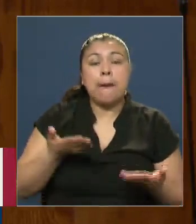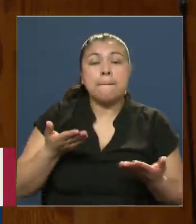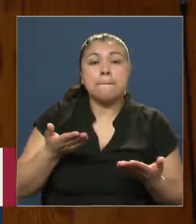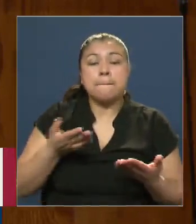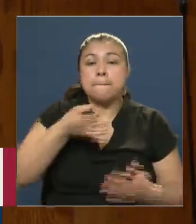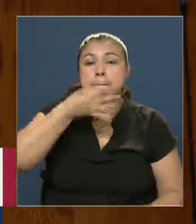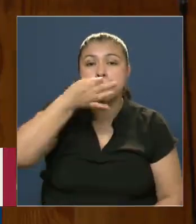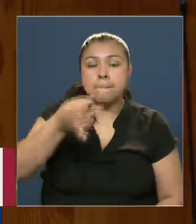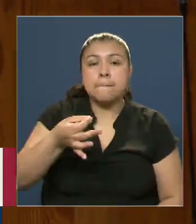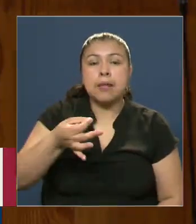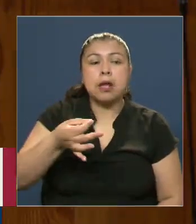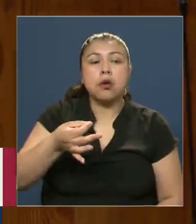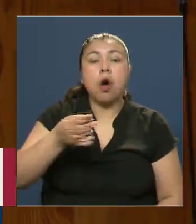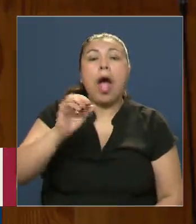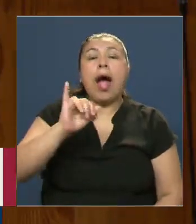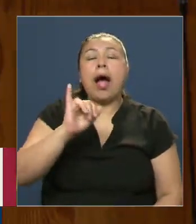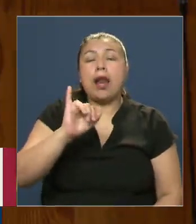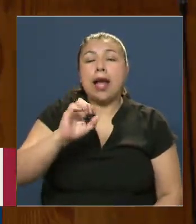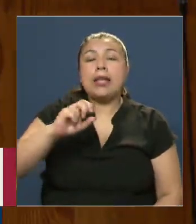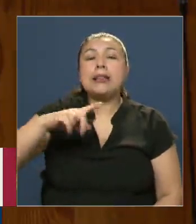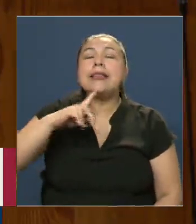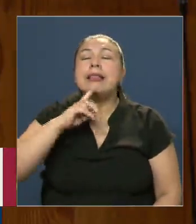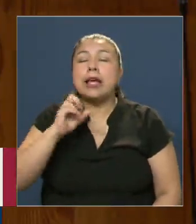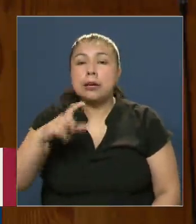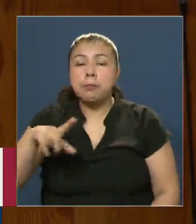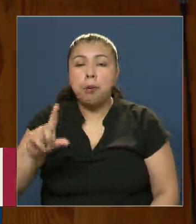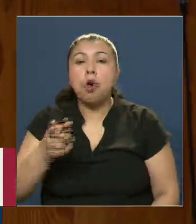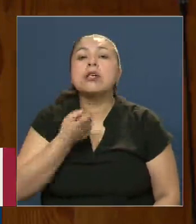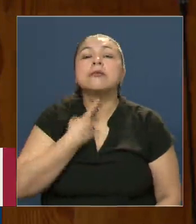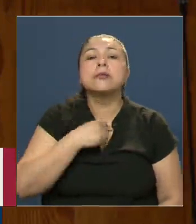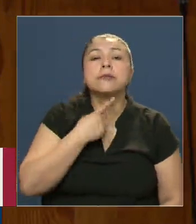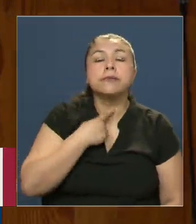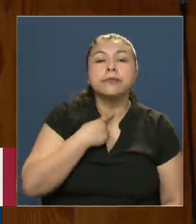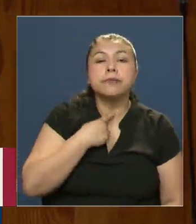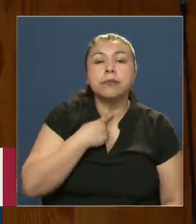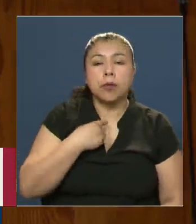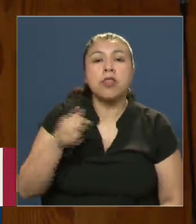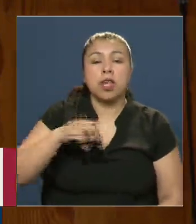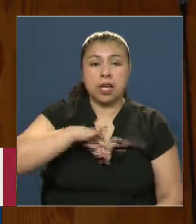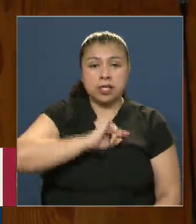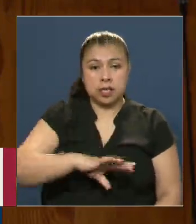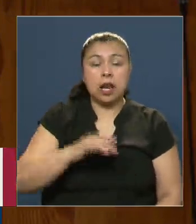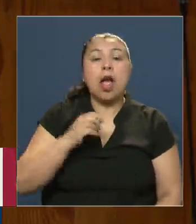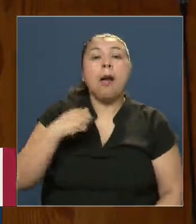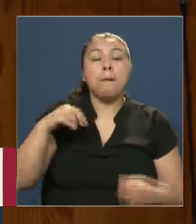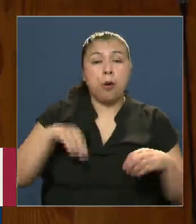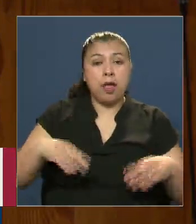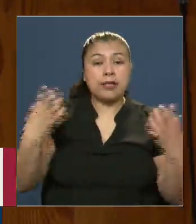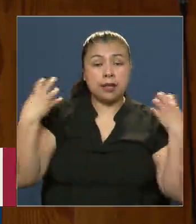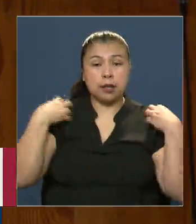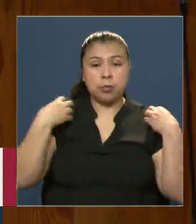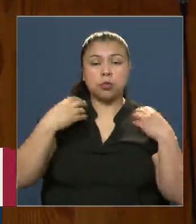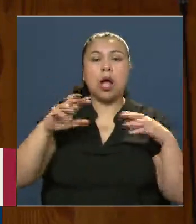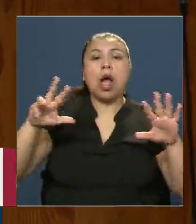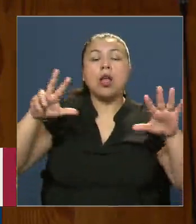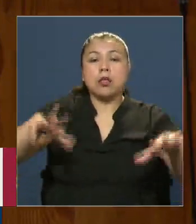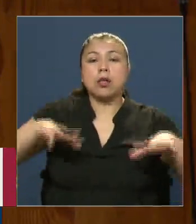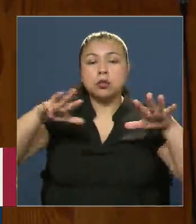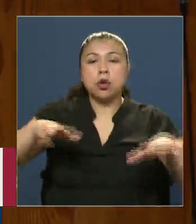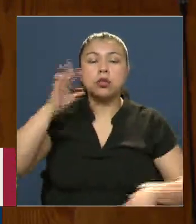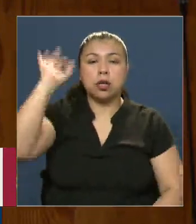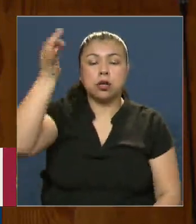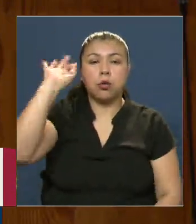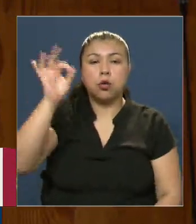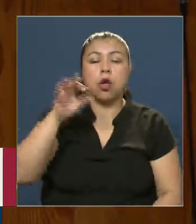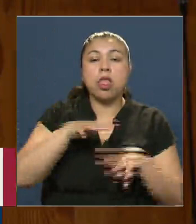la Organización Internacional de Policía Criminal Interpol el interés de ser anfitrión de la 88ª reunión